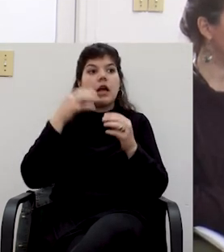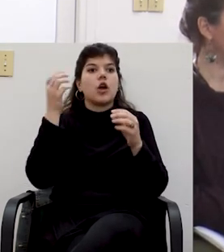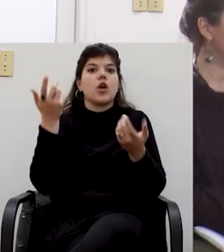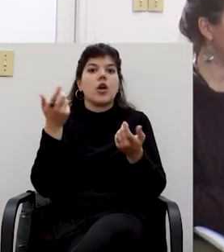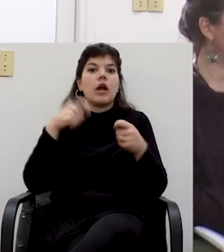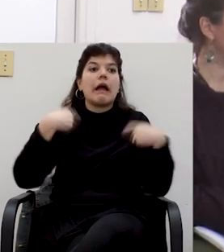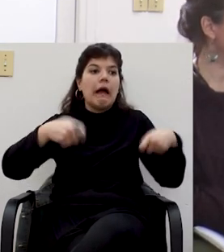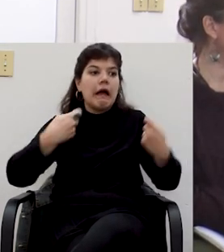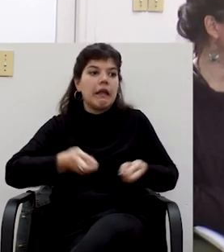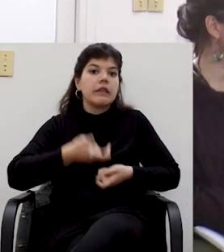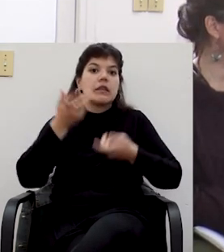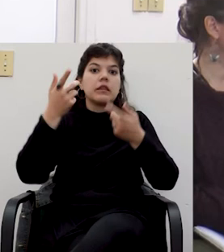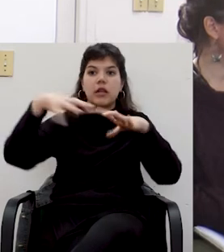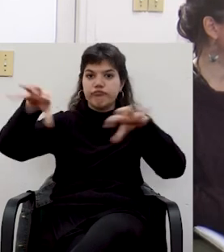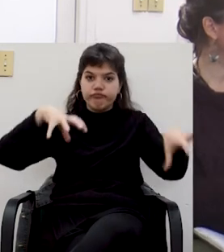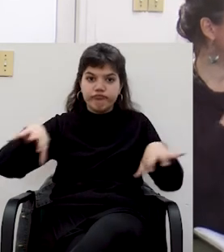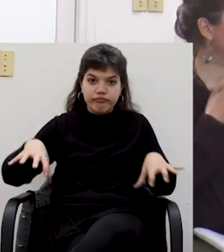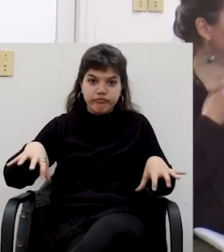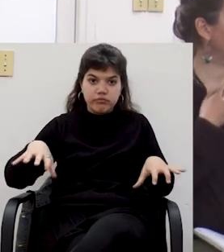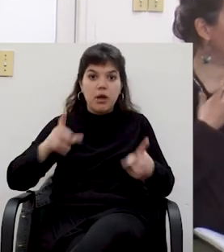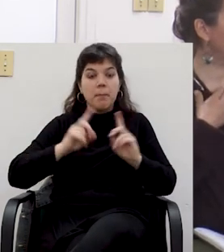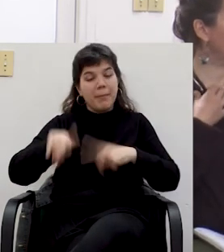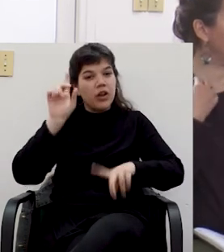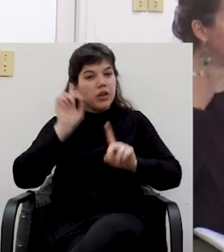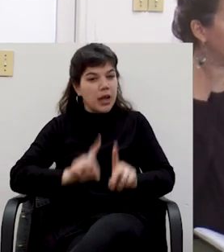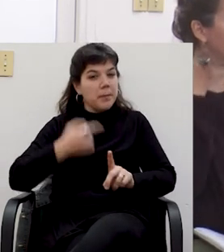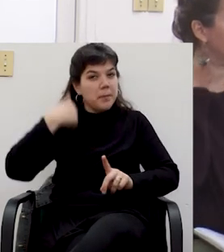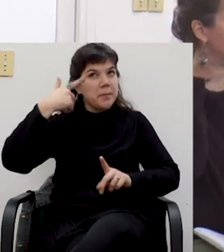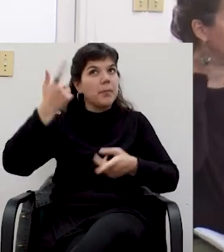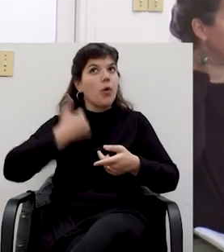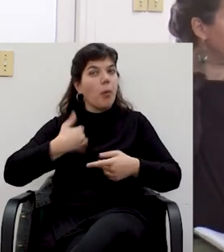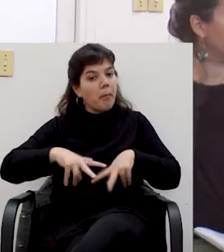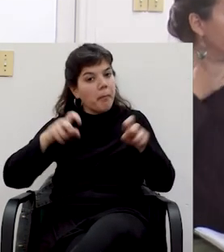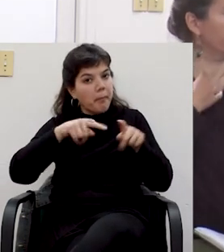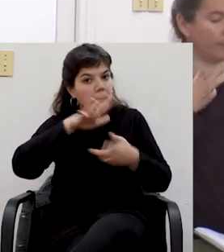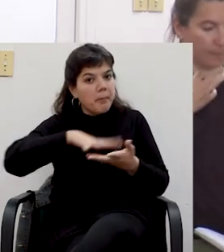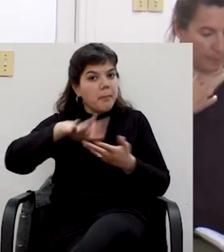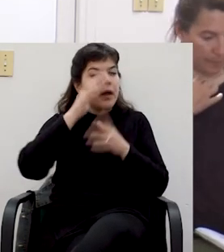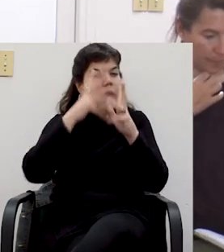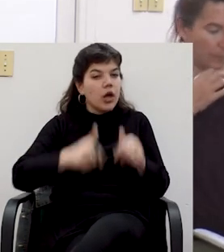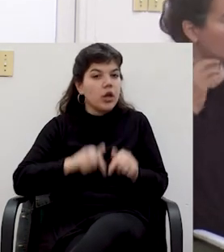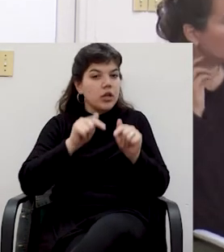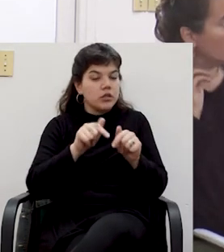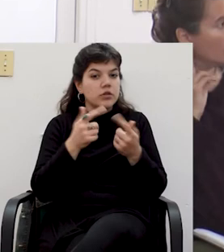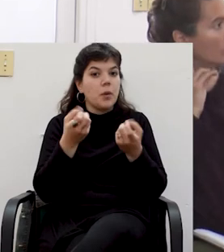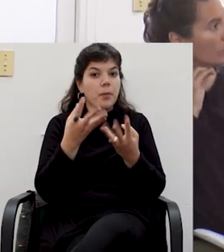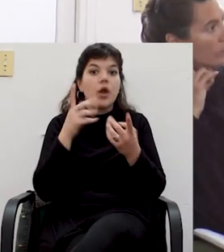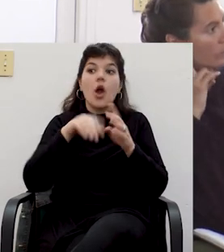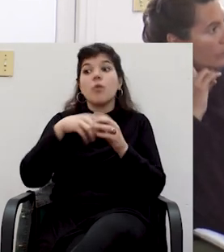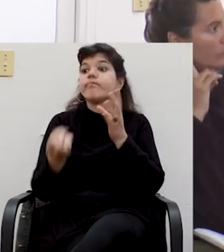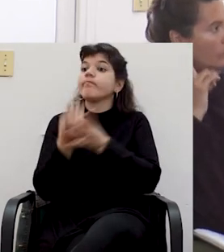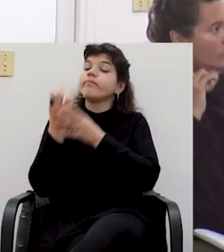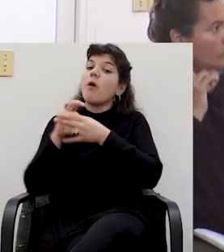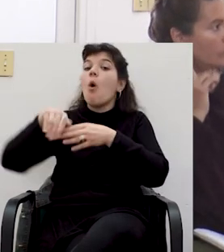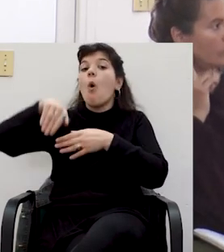descentralizadas en convenio, pero también estamos pensando en cómo revisar este modelo de gestión y generar otro